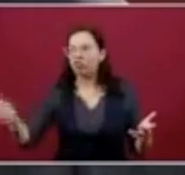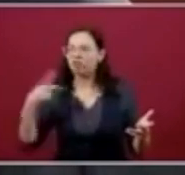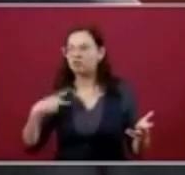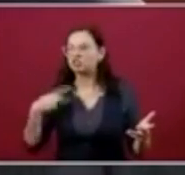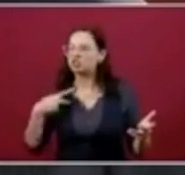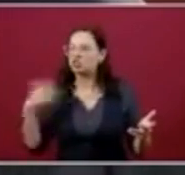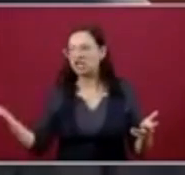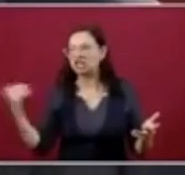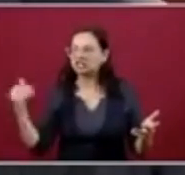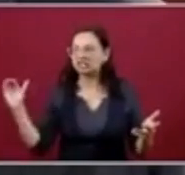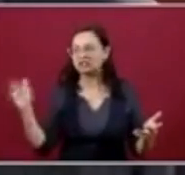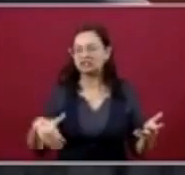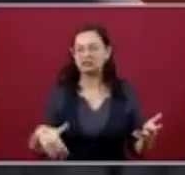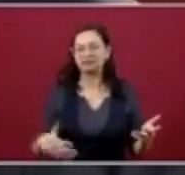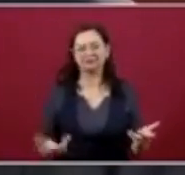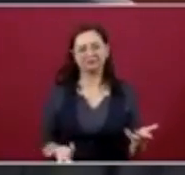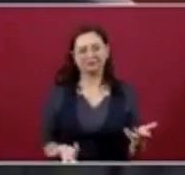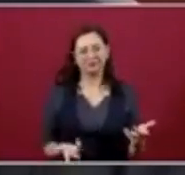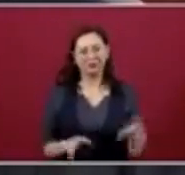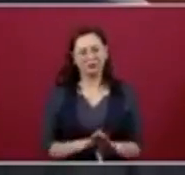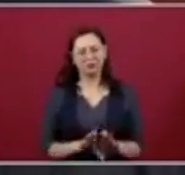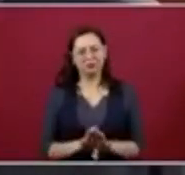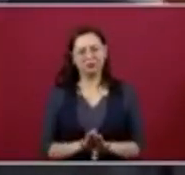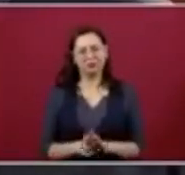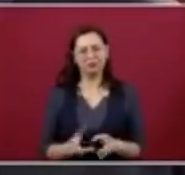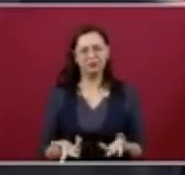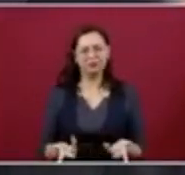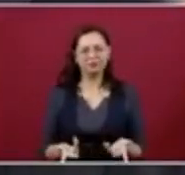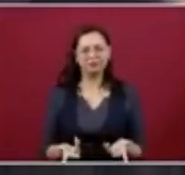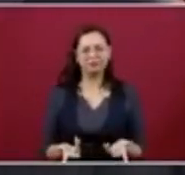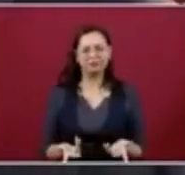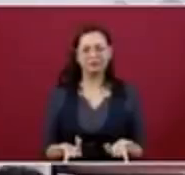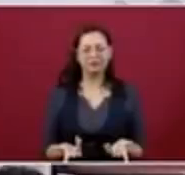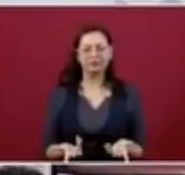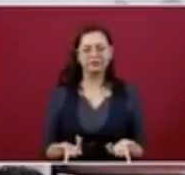Un estudio, bueno, había quienes